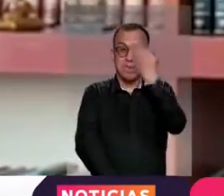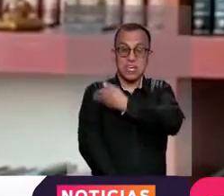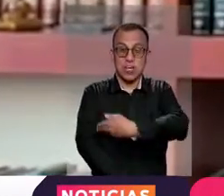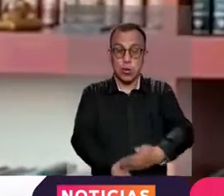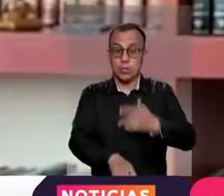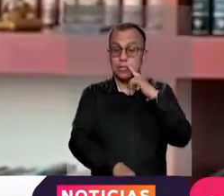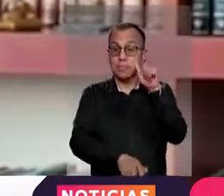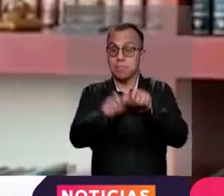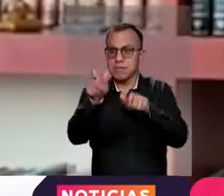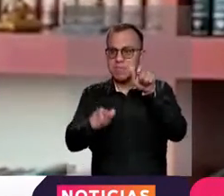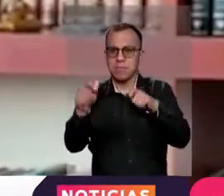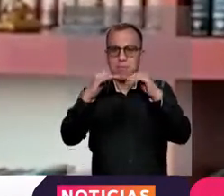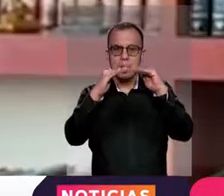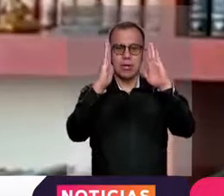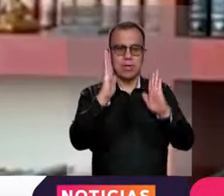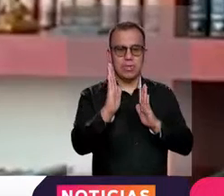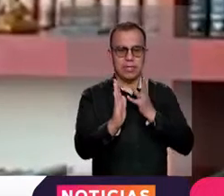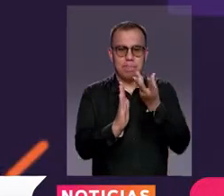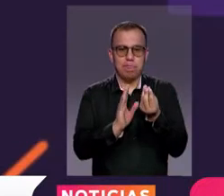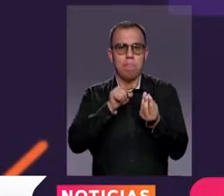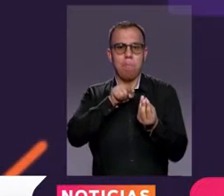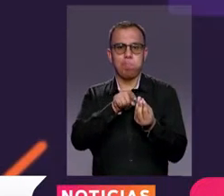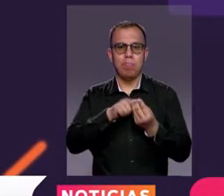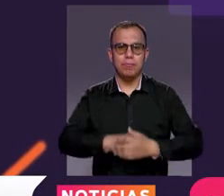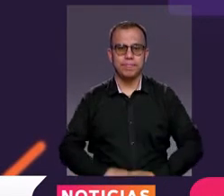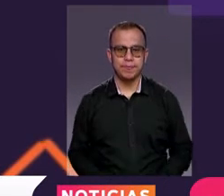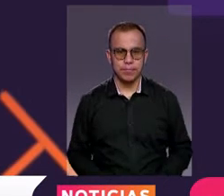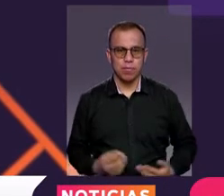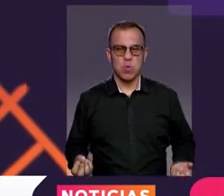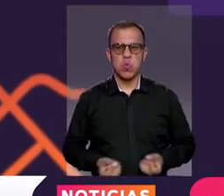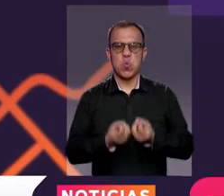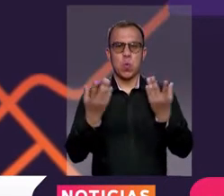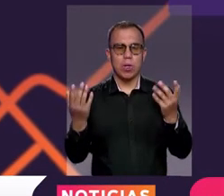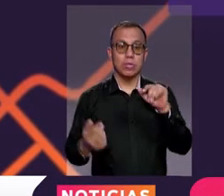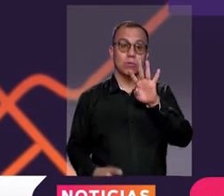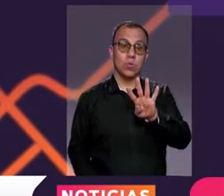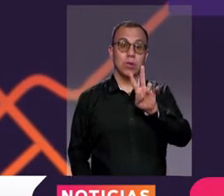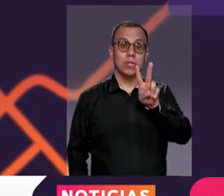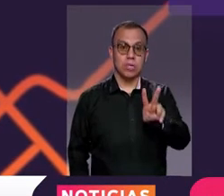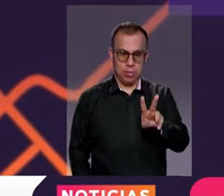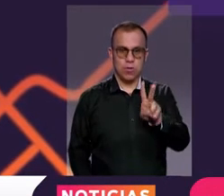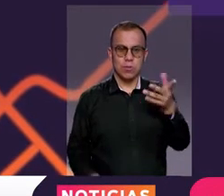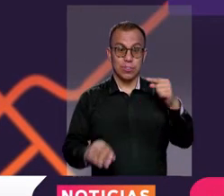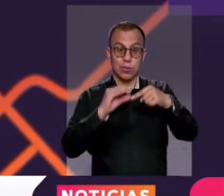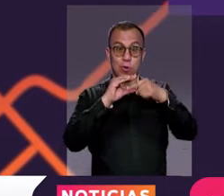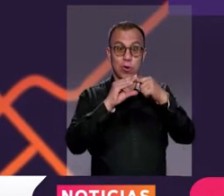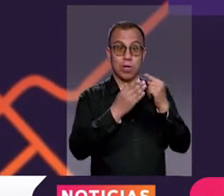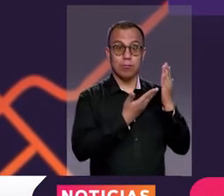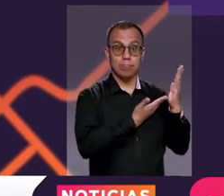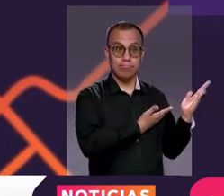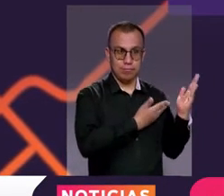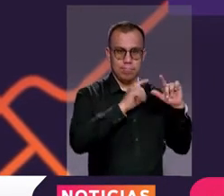de personas que se quedaron en casa durante estos 3 días. 42 denuncias recibió la entidad al correo